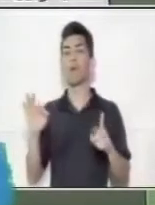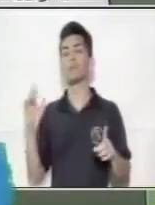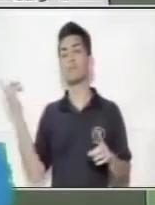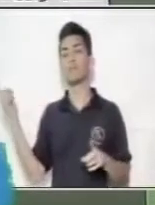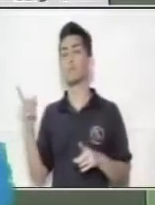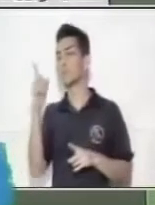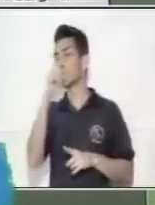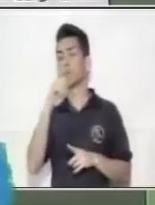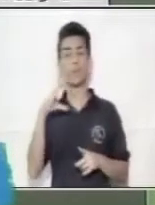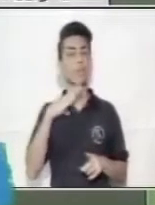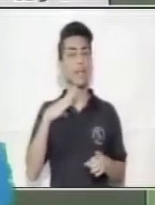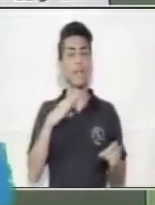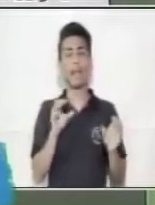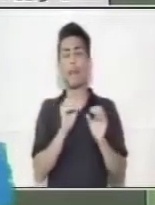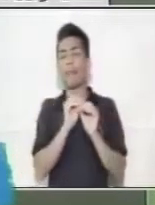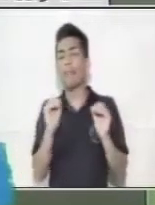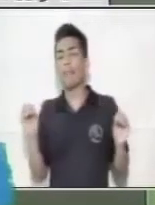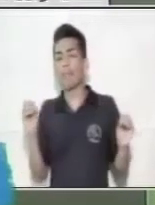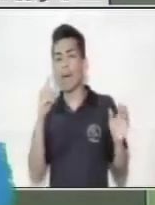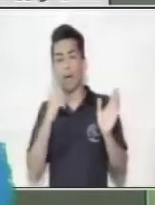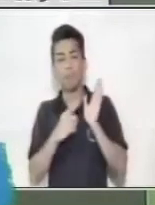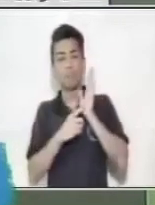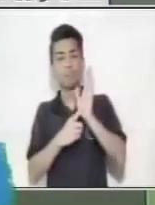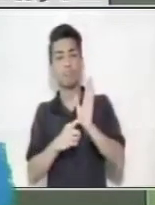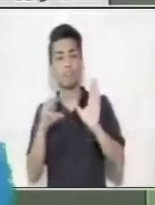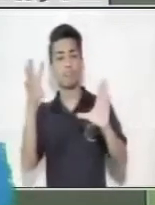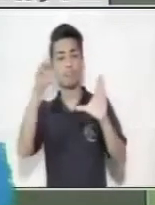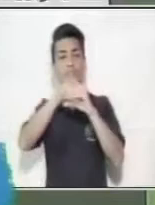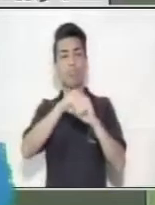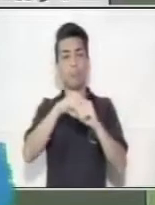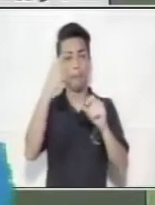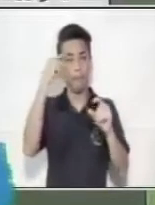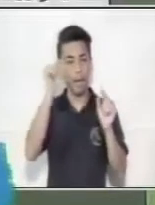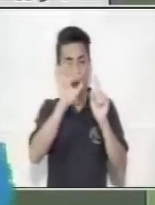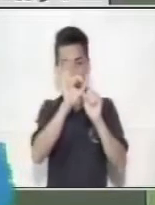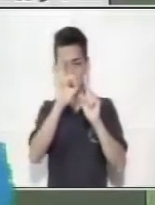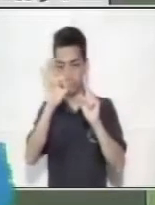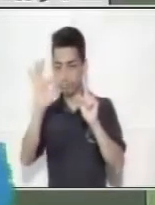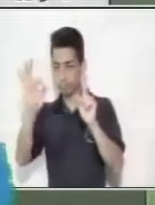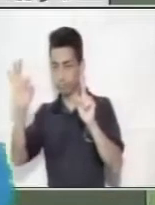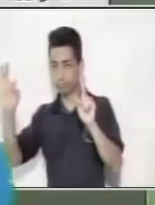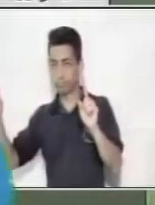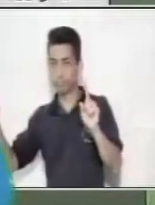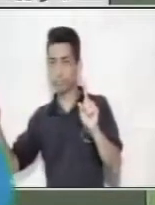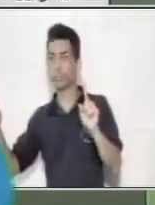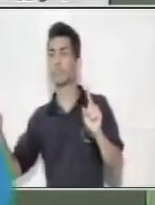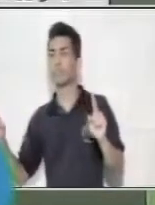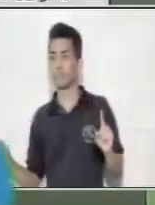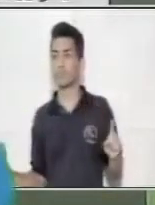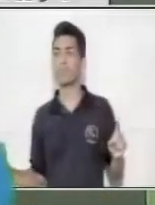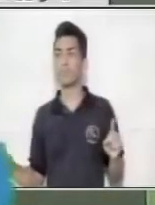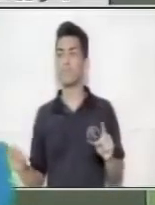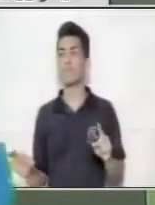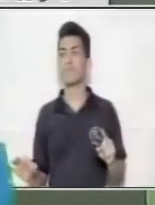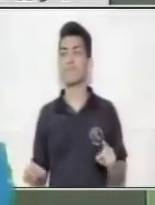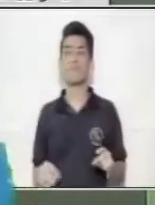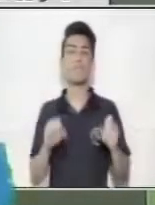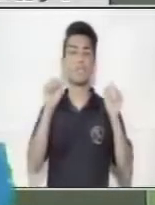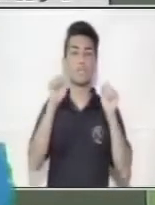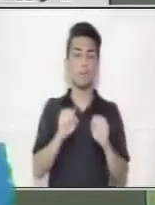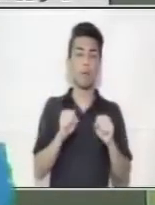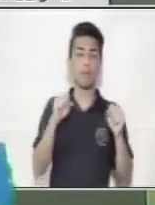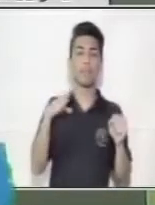tiene ninguna proposición incluida en su estructura. Esta oración puede tener un